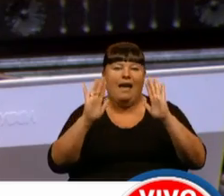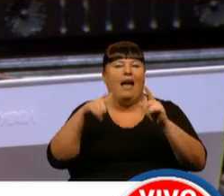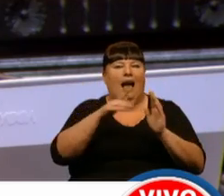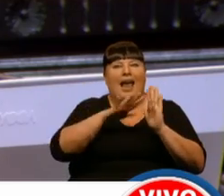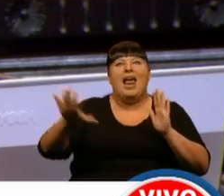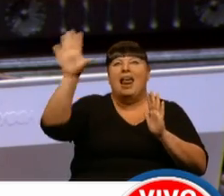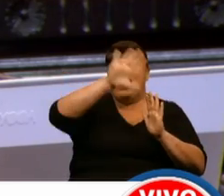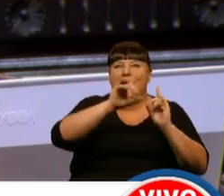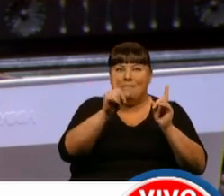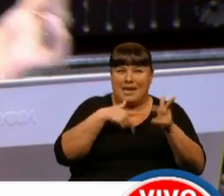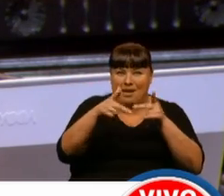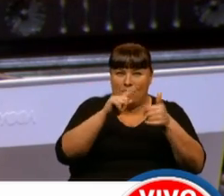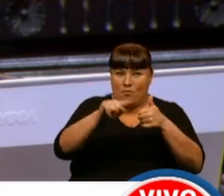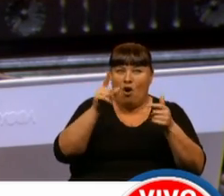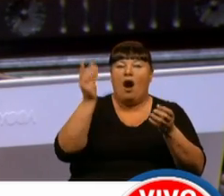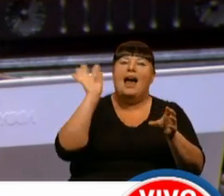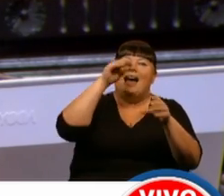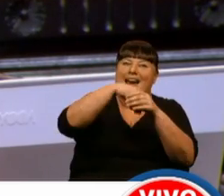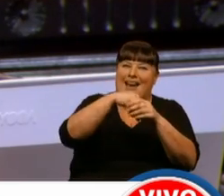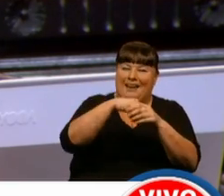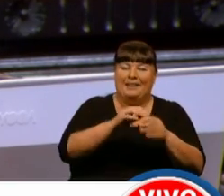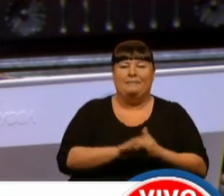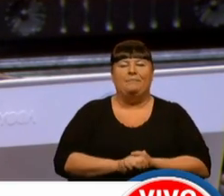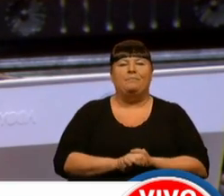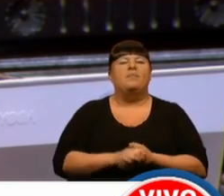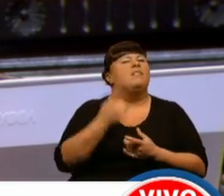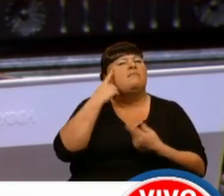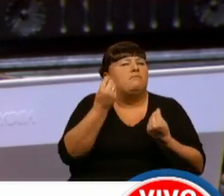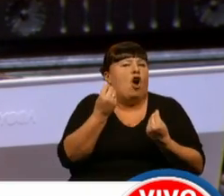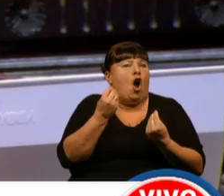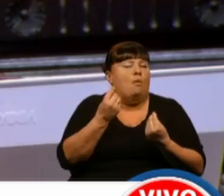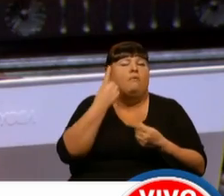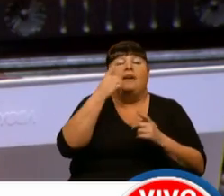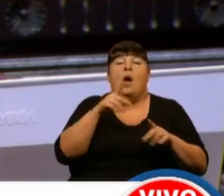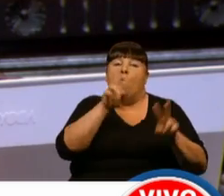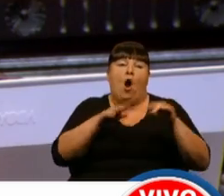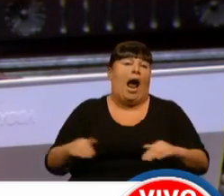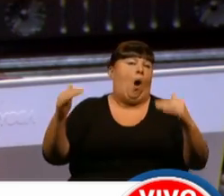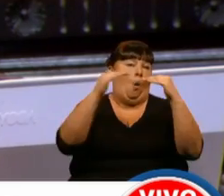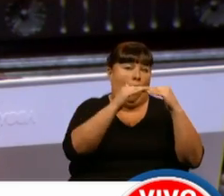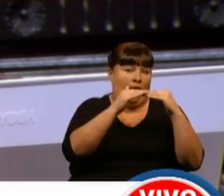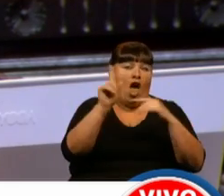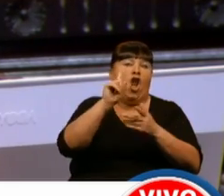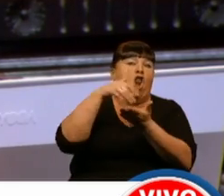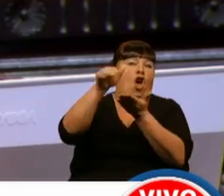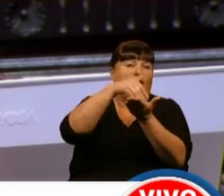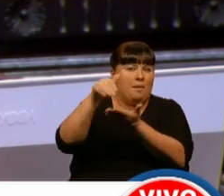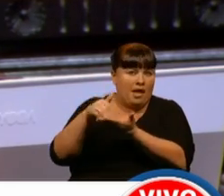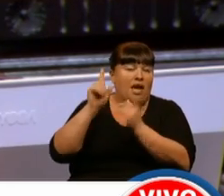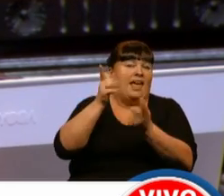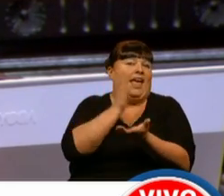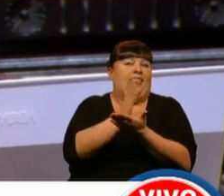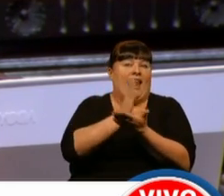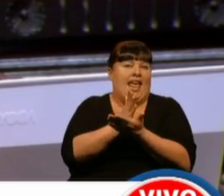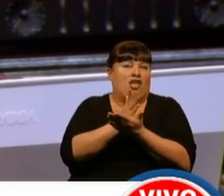en estos territorios de los que estamos incluyendo y en que no pasamos en el principio de la igualdad de la no discriminación y del